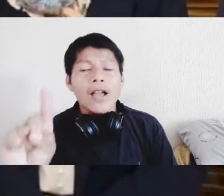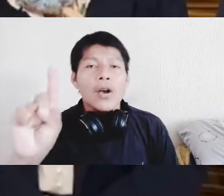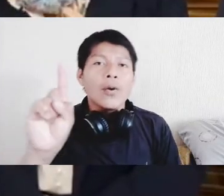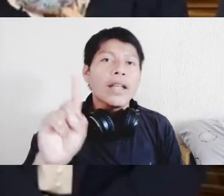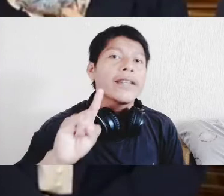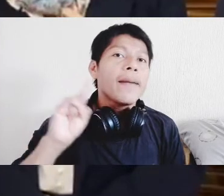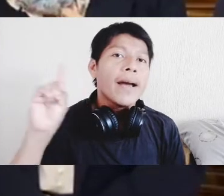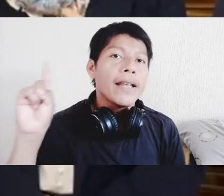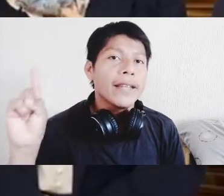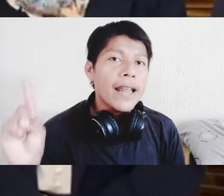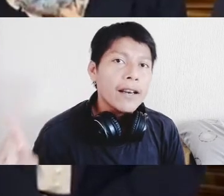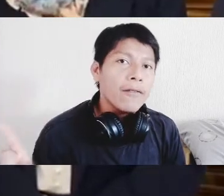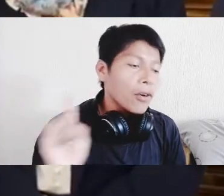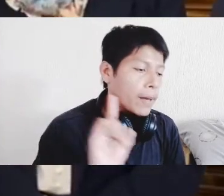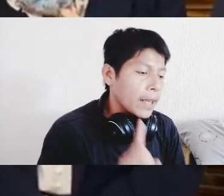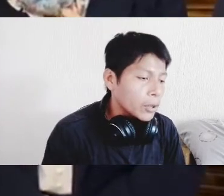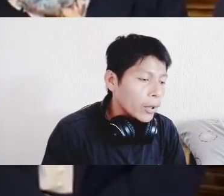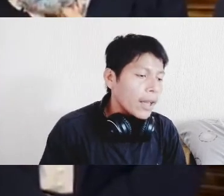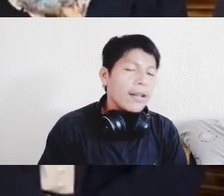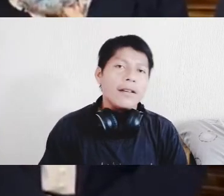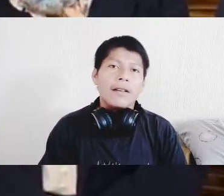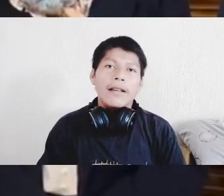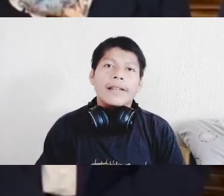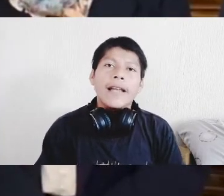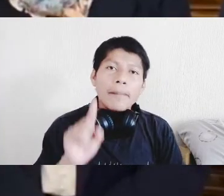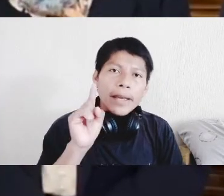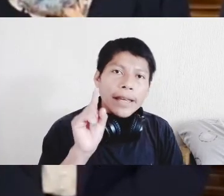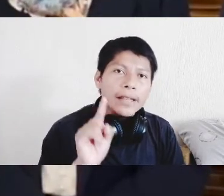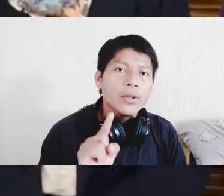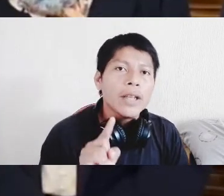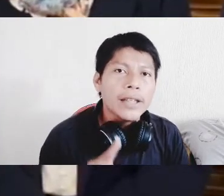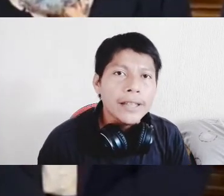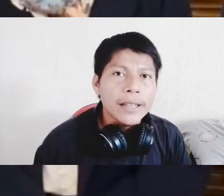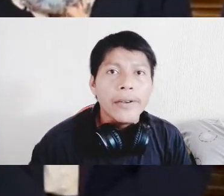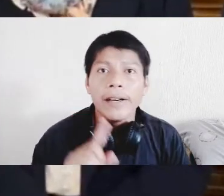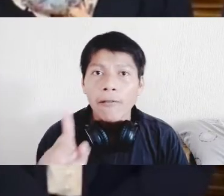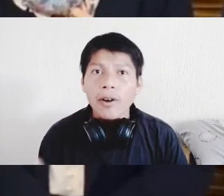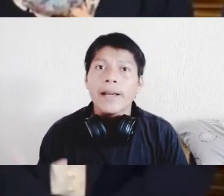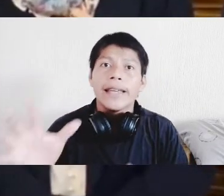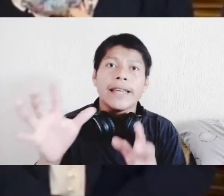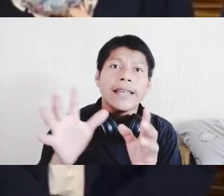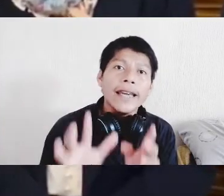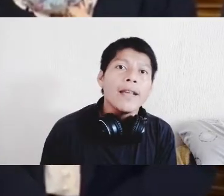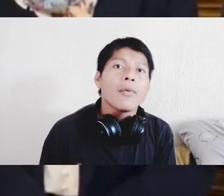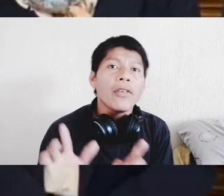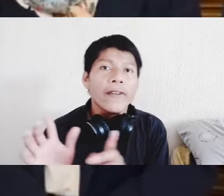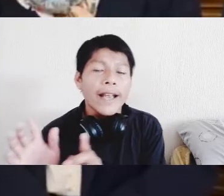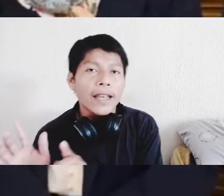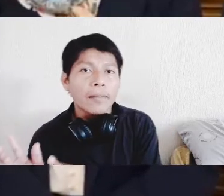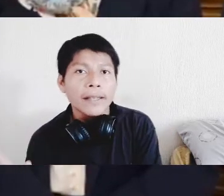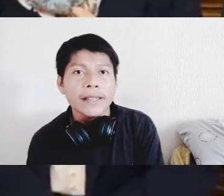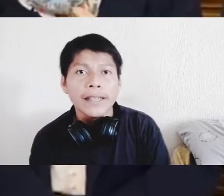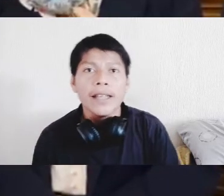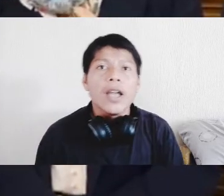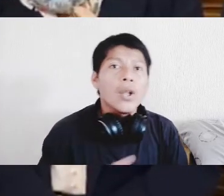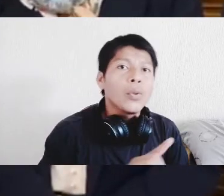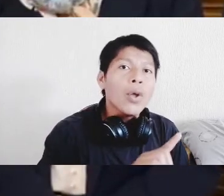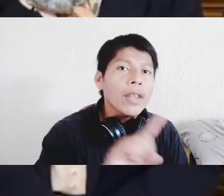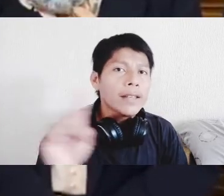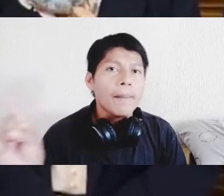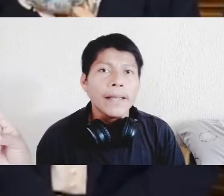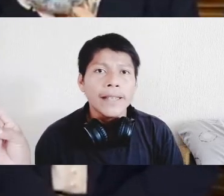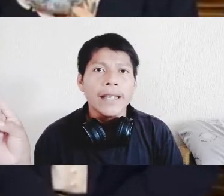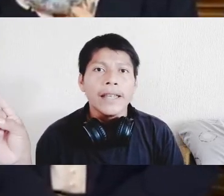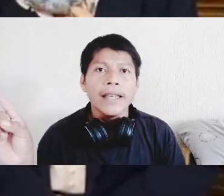va con el tema de la reforma electoral. También esa es una iniciativa y reforma que quiere modificar el presidente.